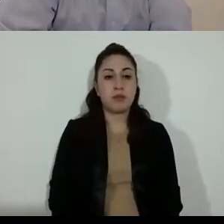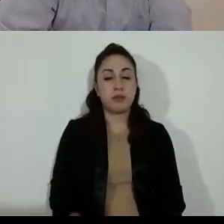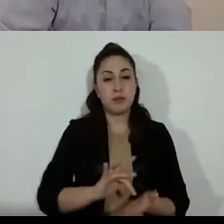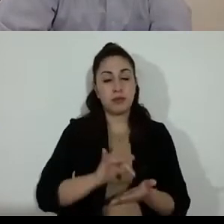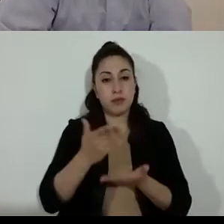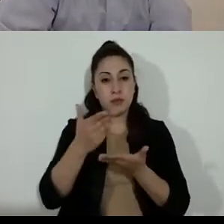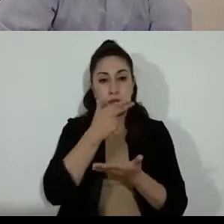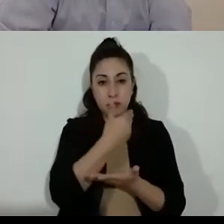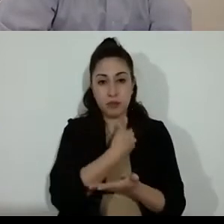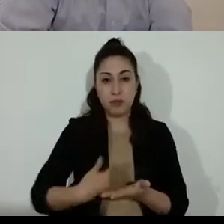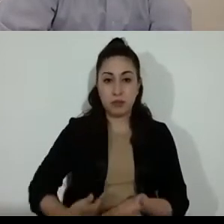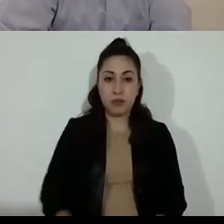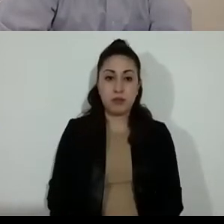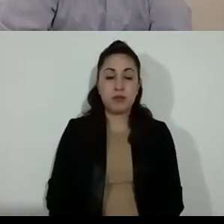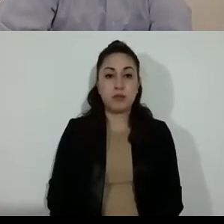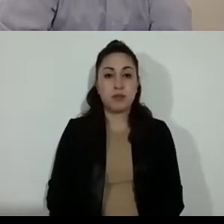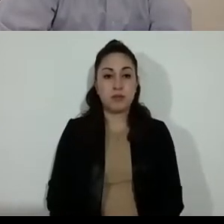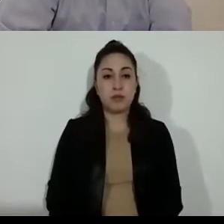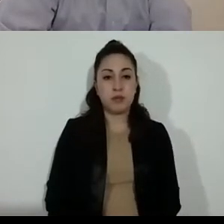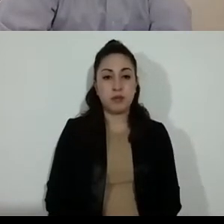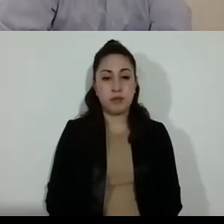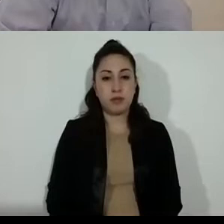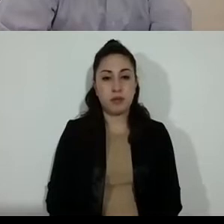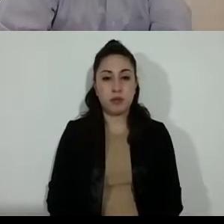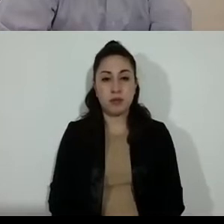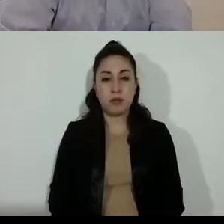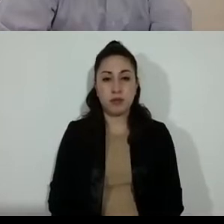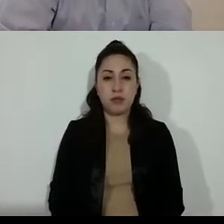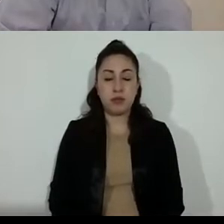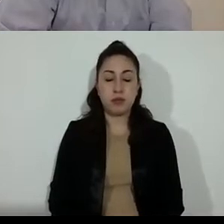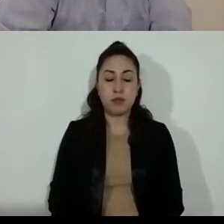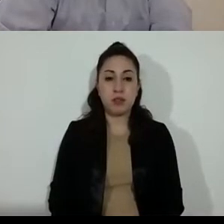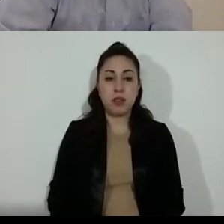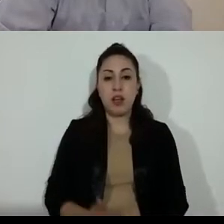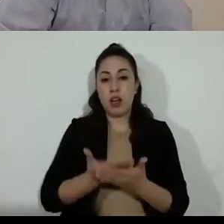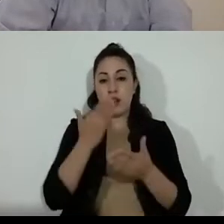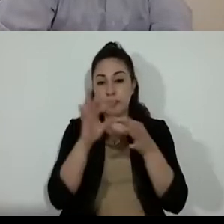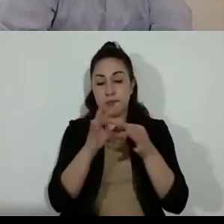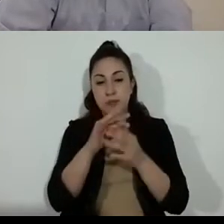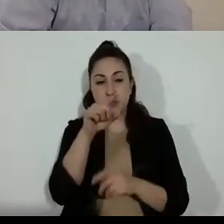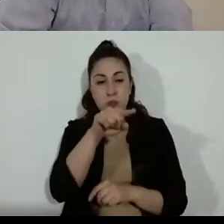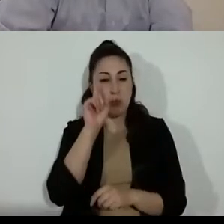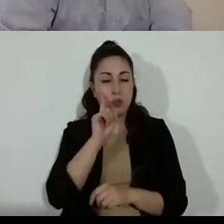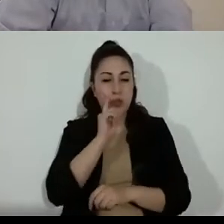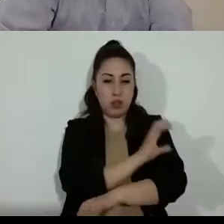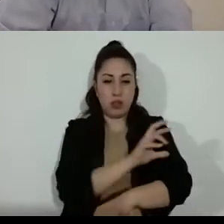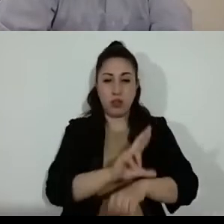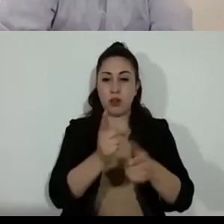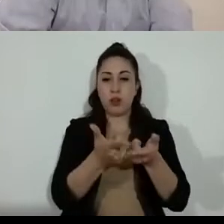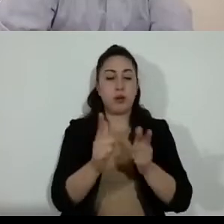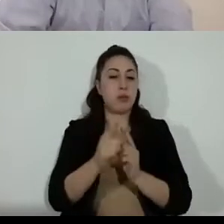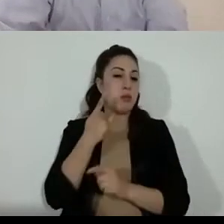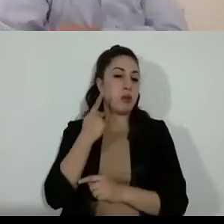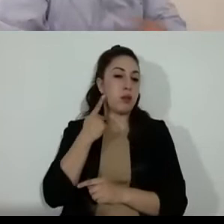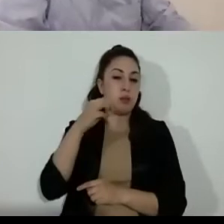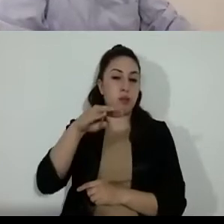Bien, en contraposición o en contraste a lo que precisa la coordinadora del grupo parlamentario